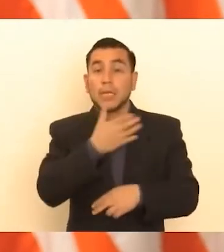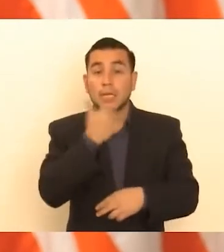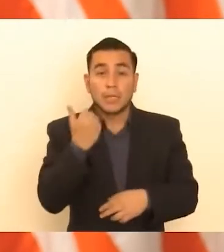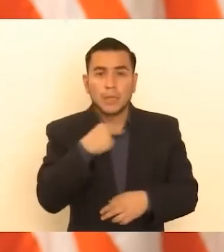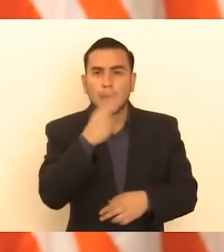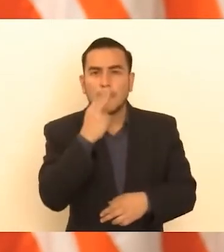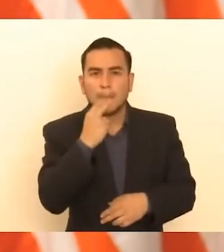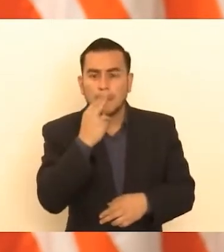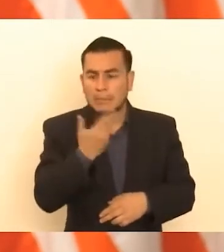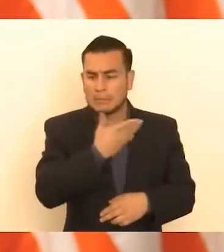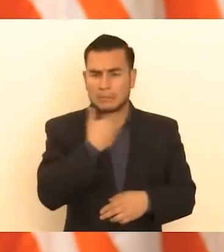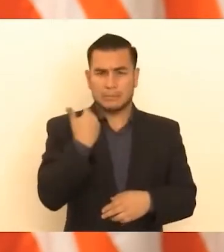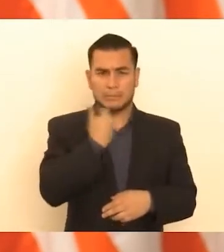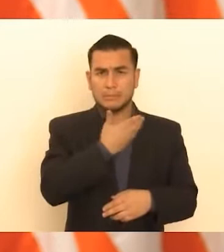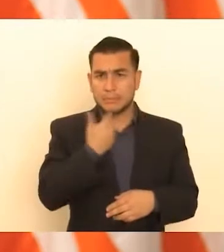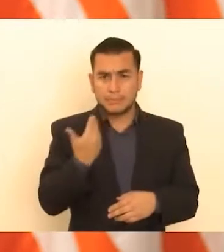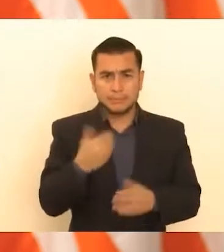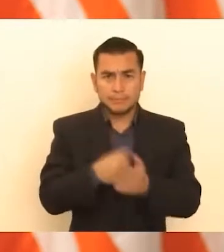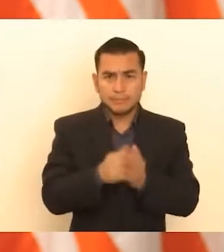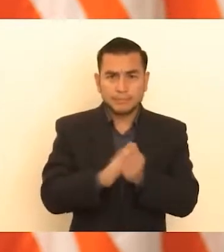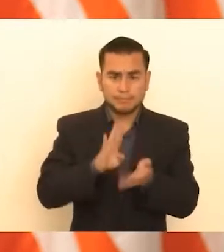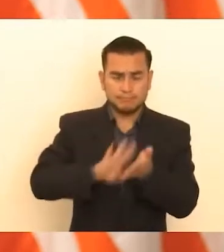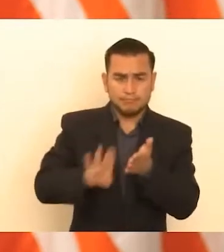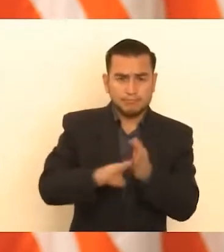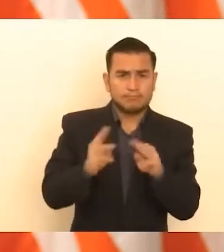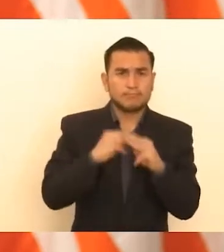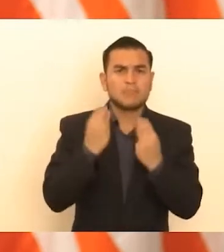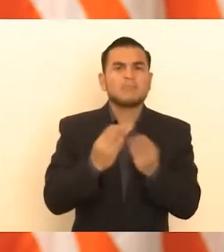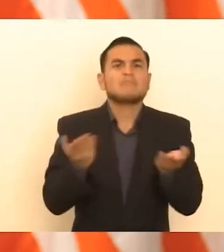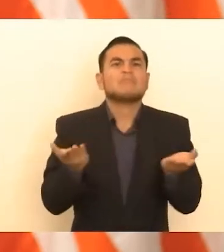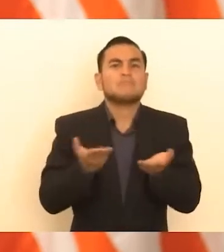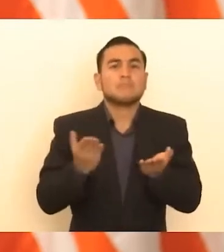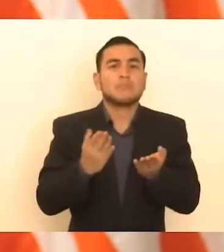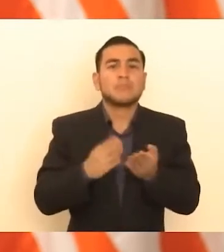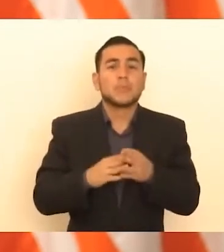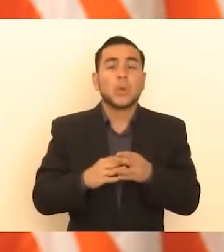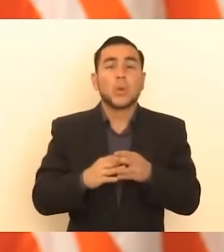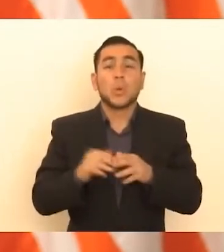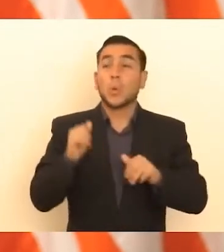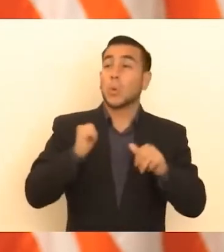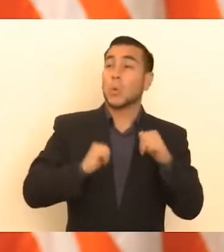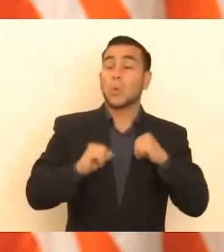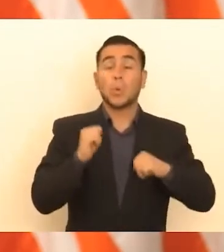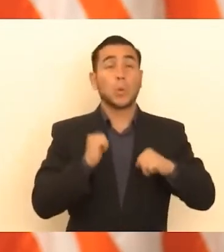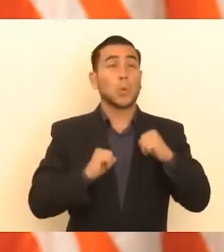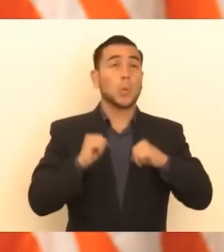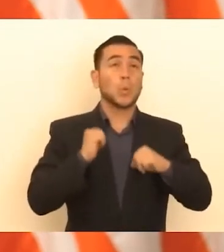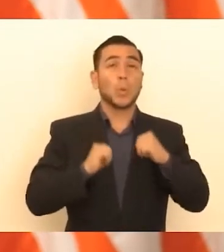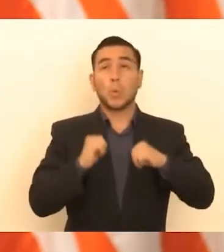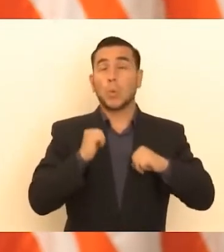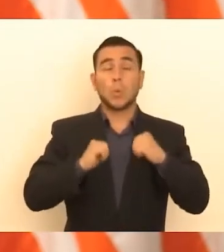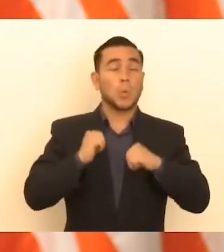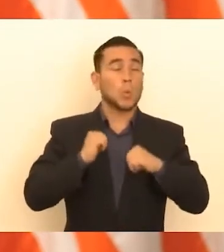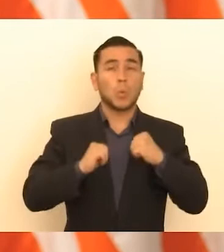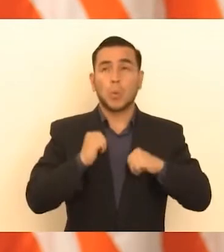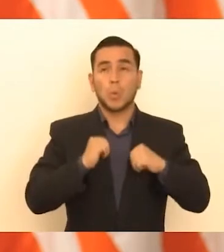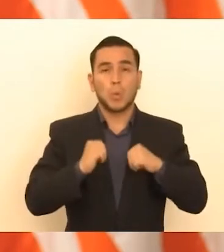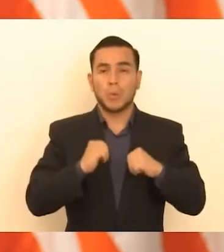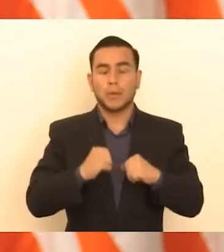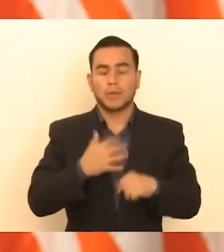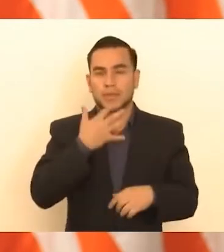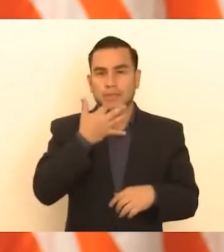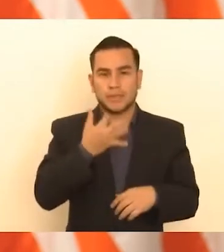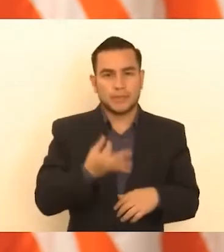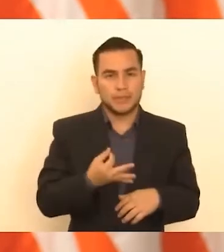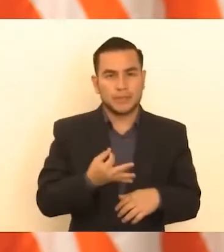por financiar pandillas no lo que quieren hacer es circo vamos a interpelar a la ministra yo de